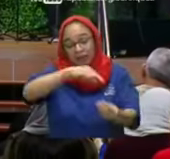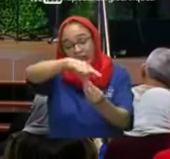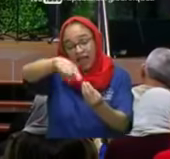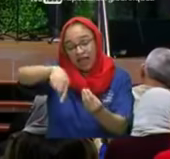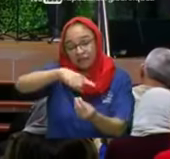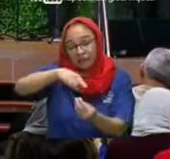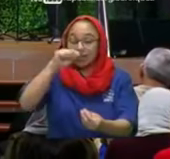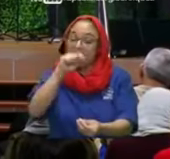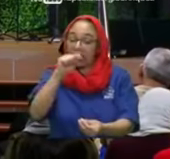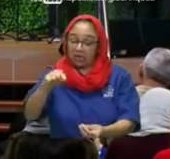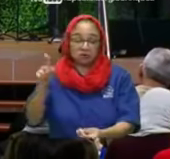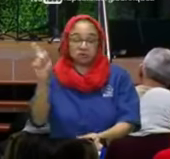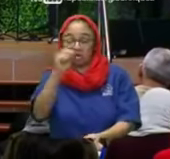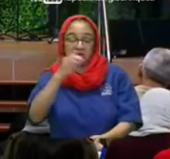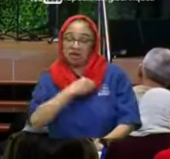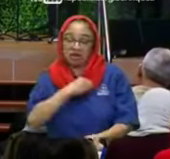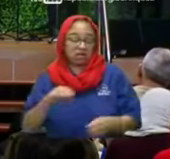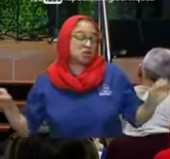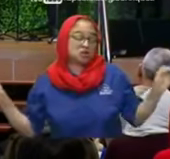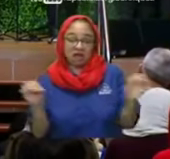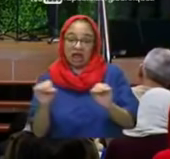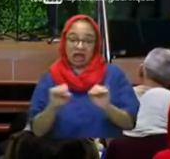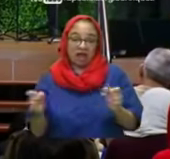que no han querido nada contigo,